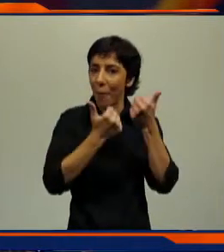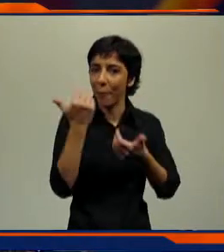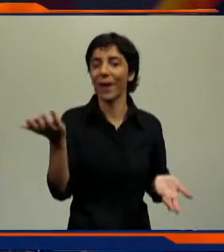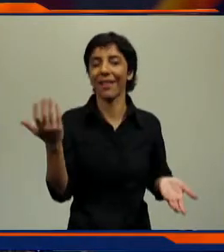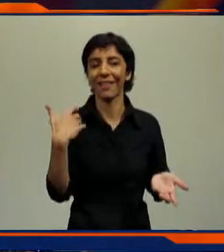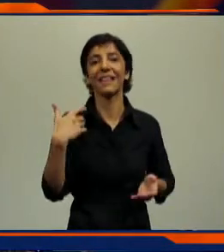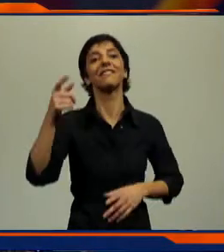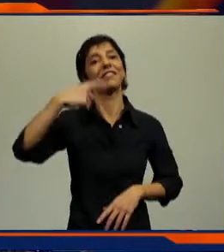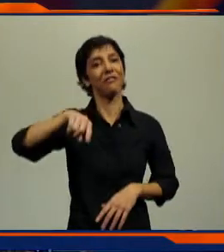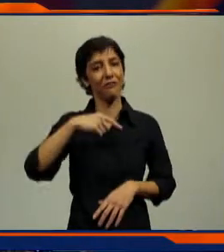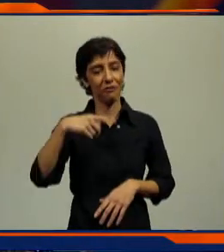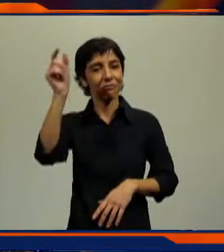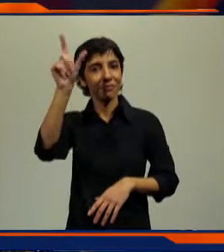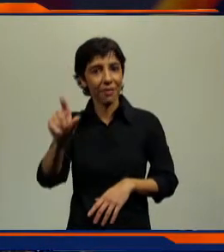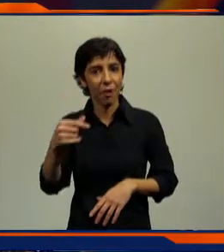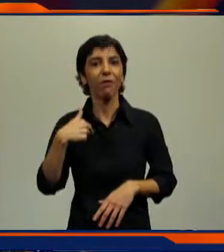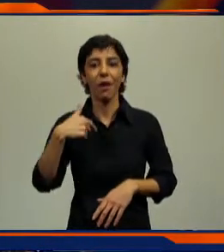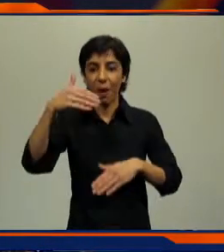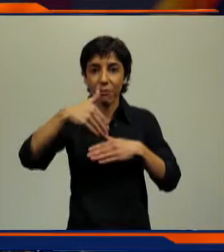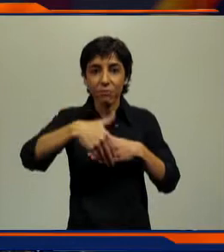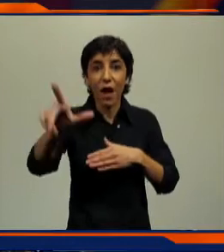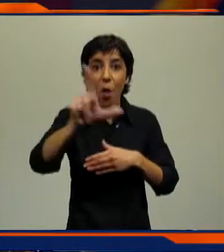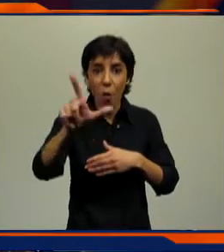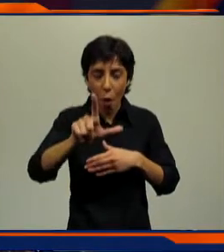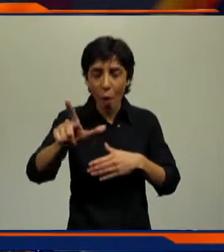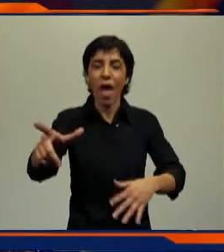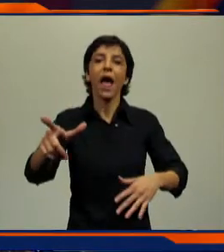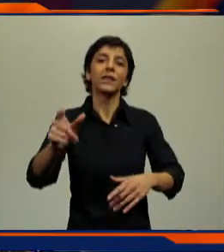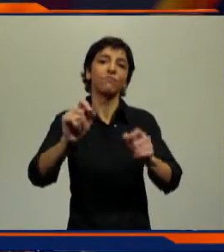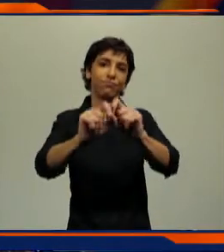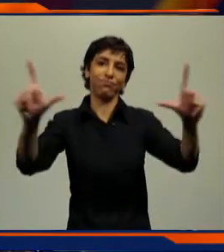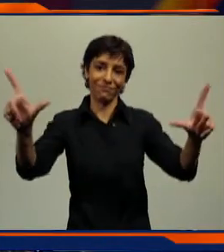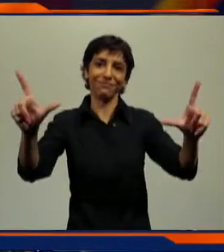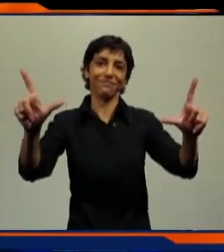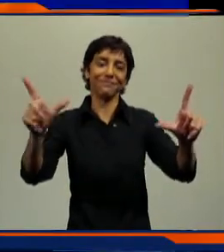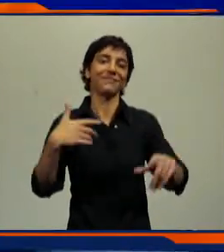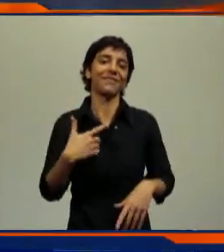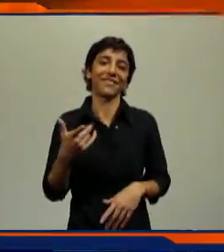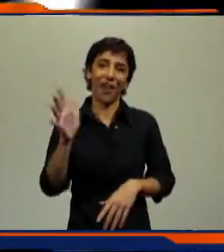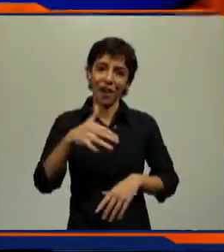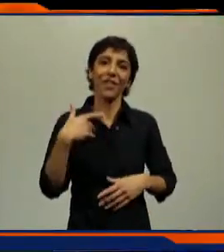de Deporte B a partir del lunes, así que vamos a seguir juntos a UPCN.